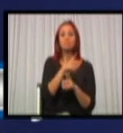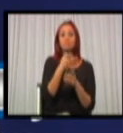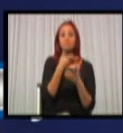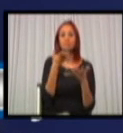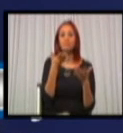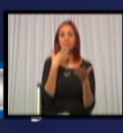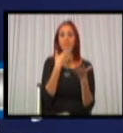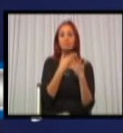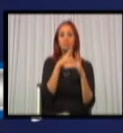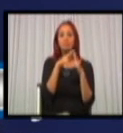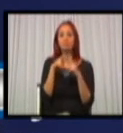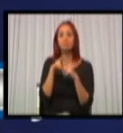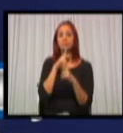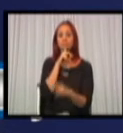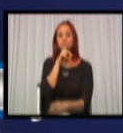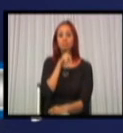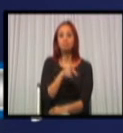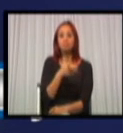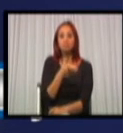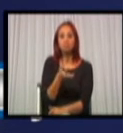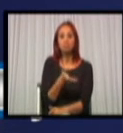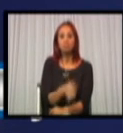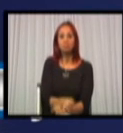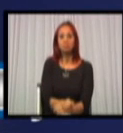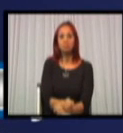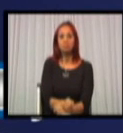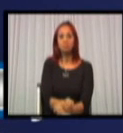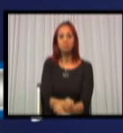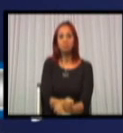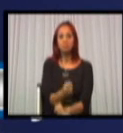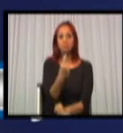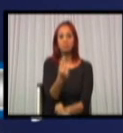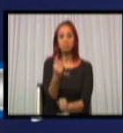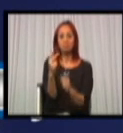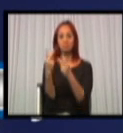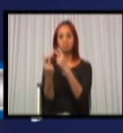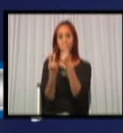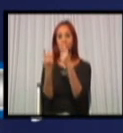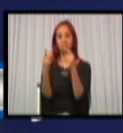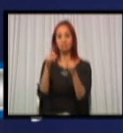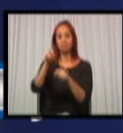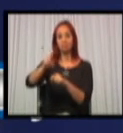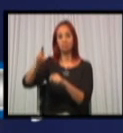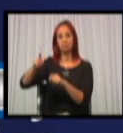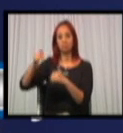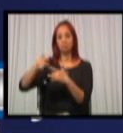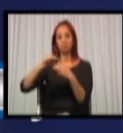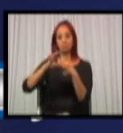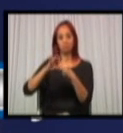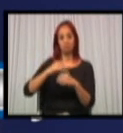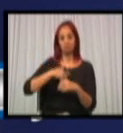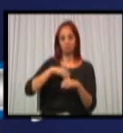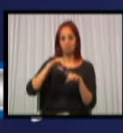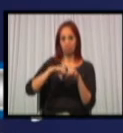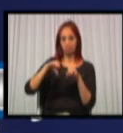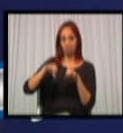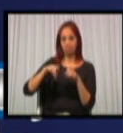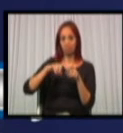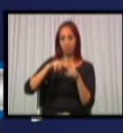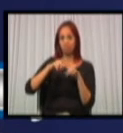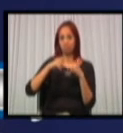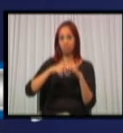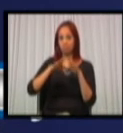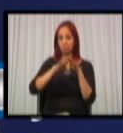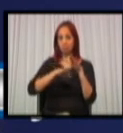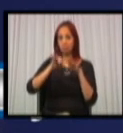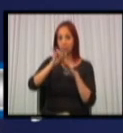conocer realmente de cada vecino las necesidades que cree que tiene el cantón. Entonces, en